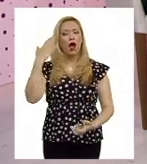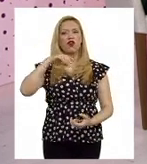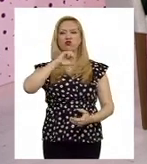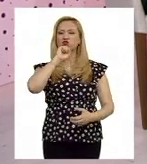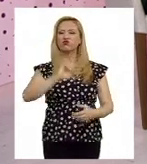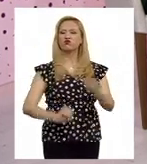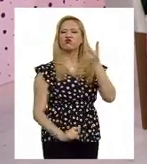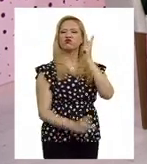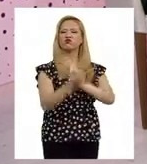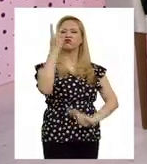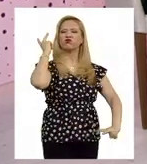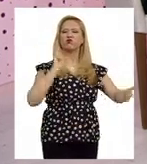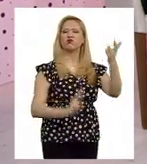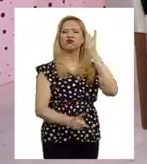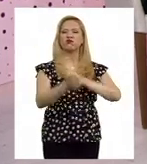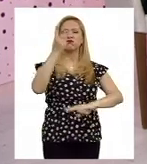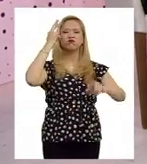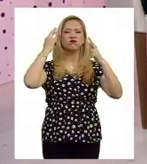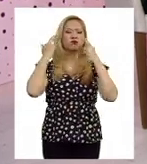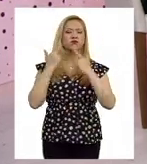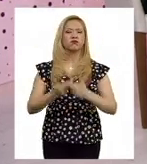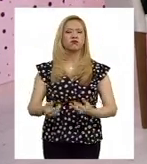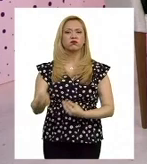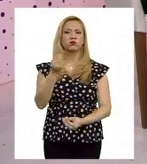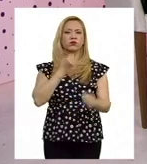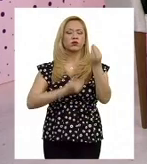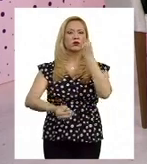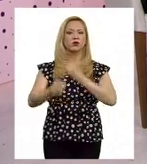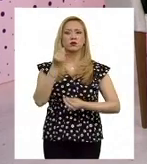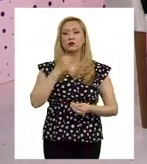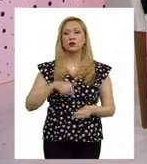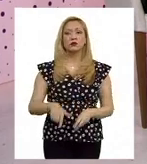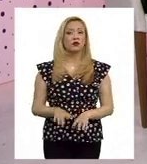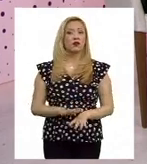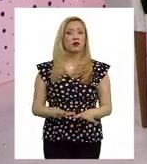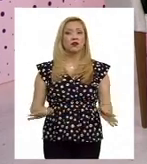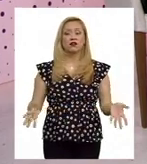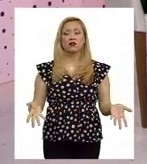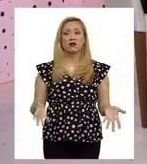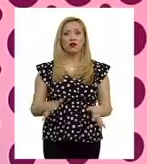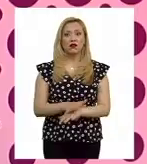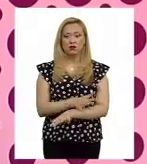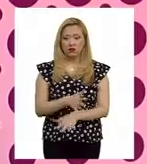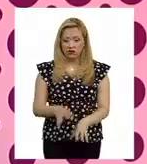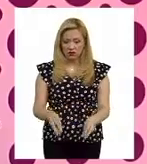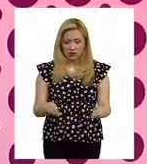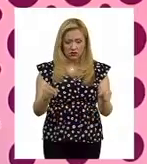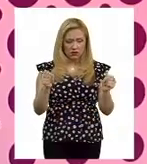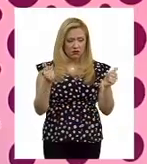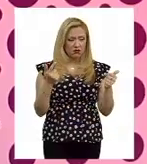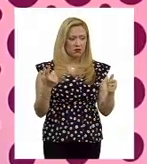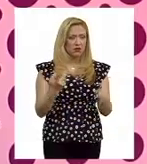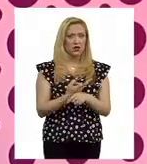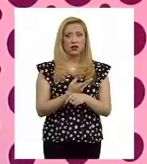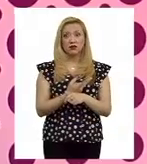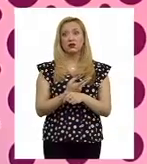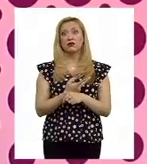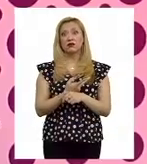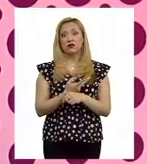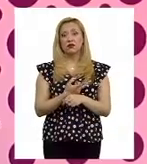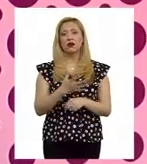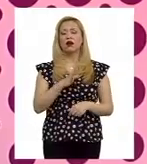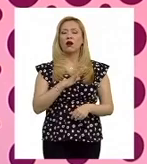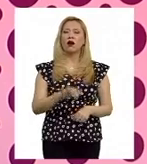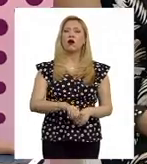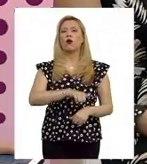unos suelos fértiles y que la agricultura pueda florecer. Ese es uno de los principales problemas. Hay muchísimos